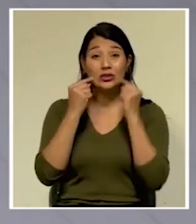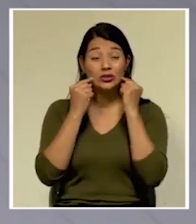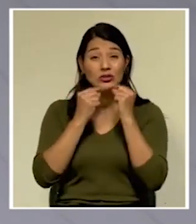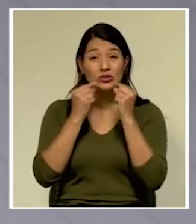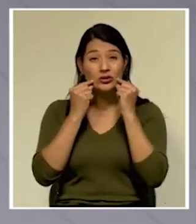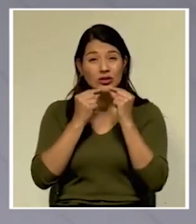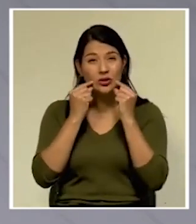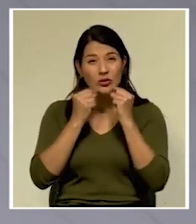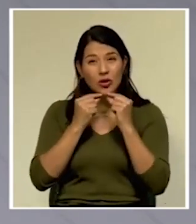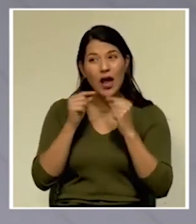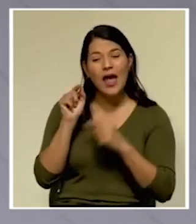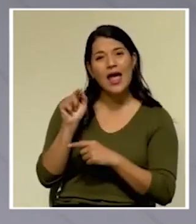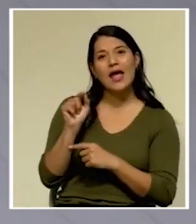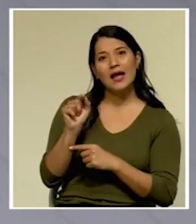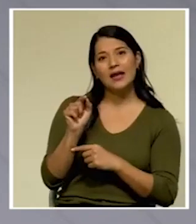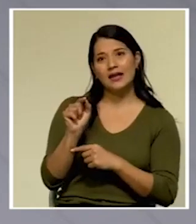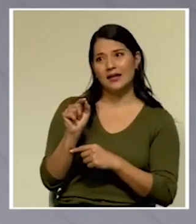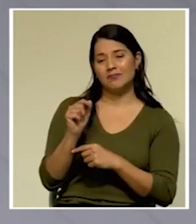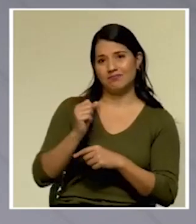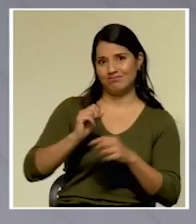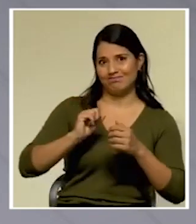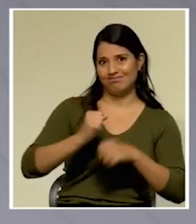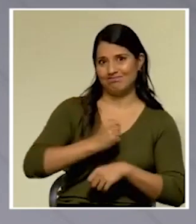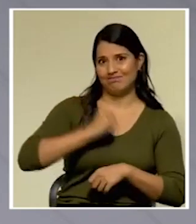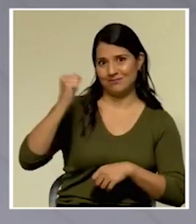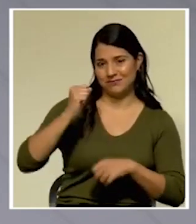de voto versus don José María Figueres.